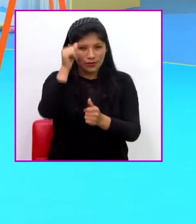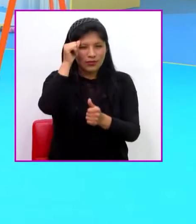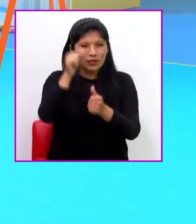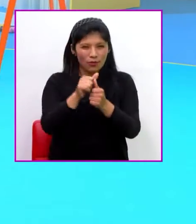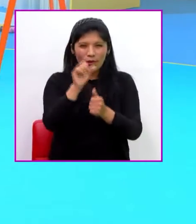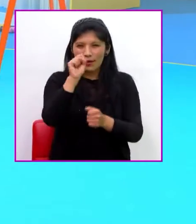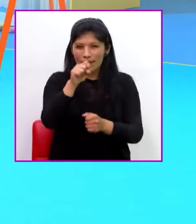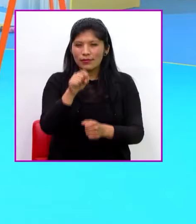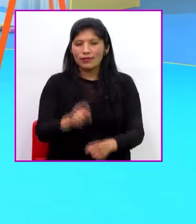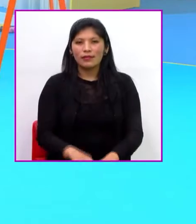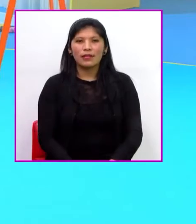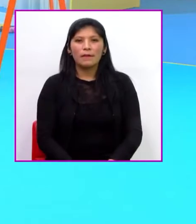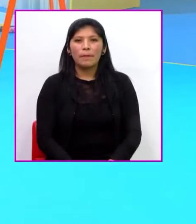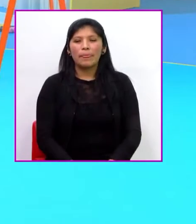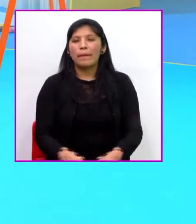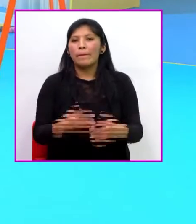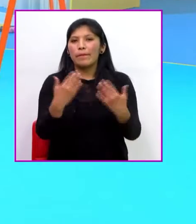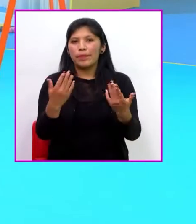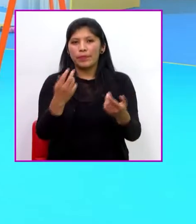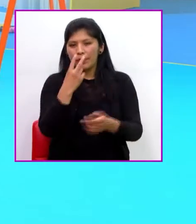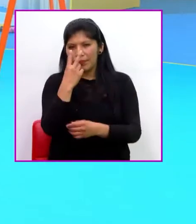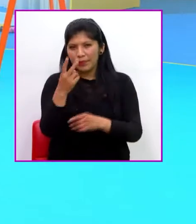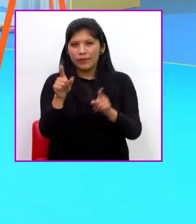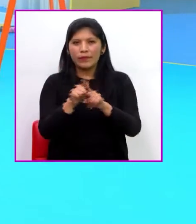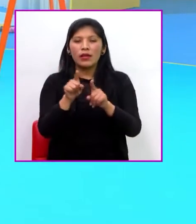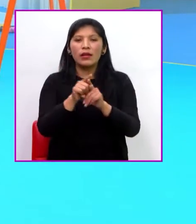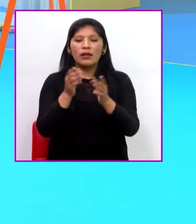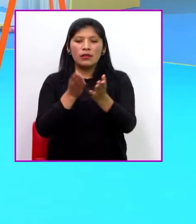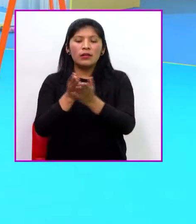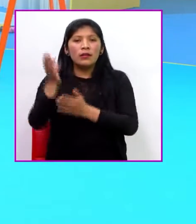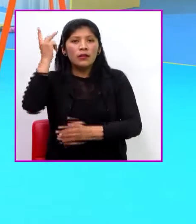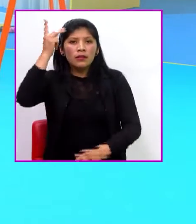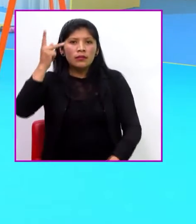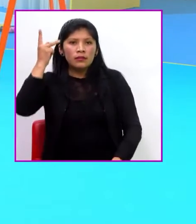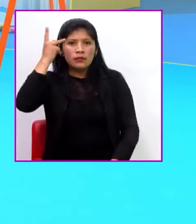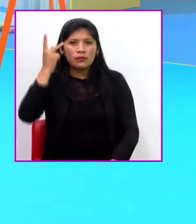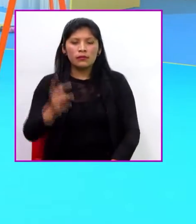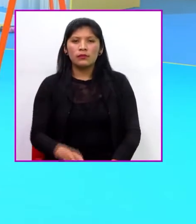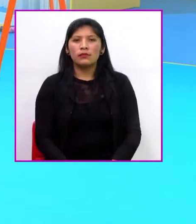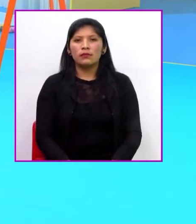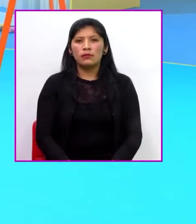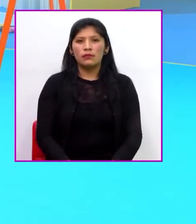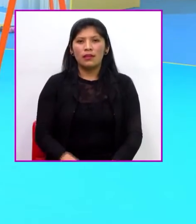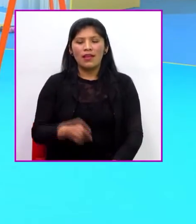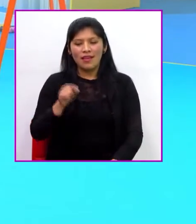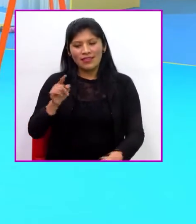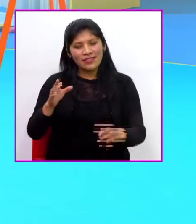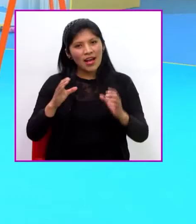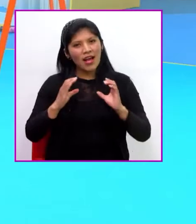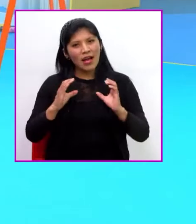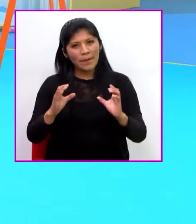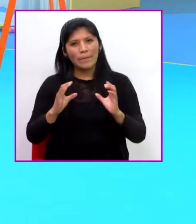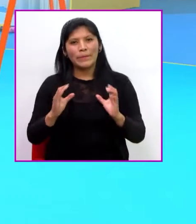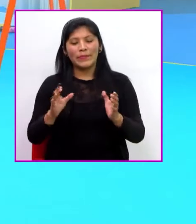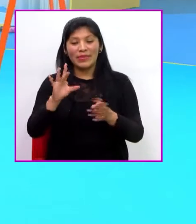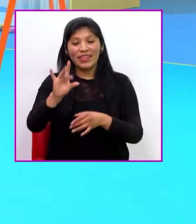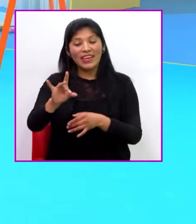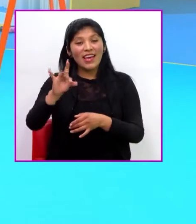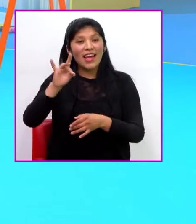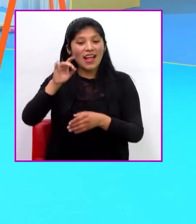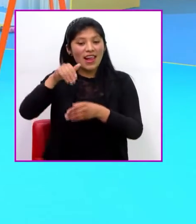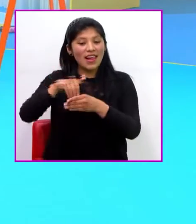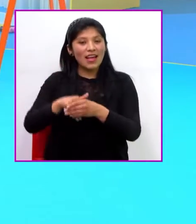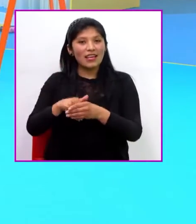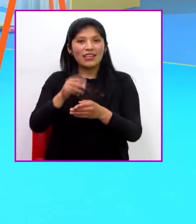eso. Vayamos a ver los derechos políticos. La capacidad de elegir